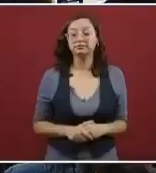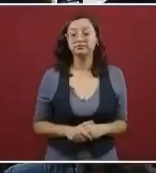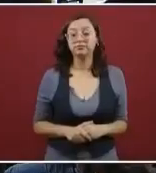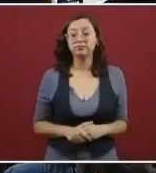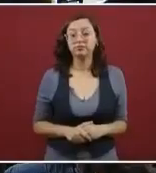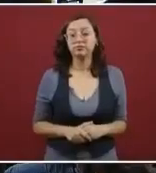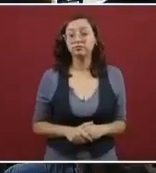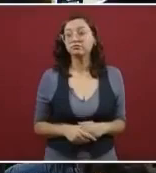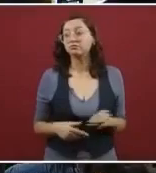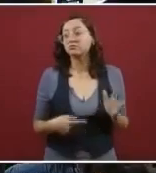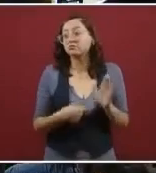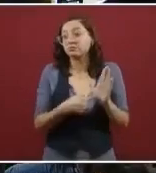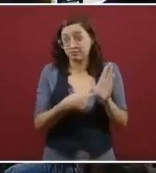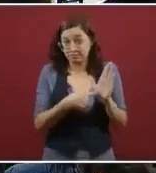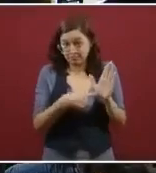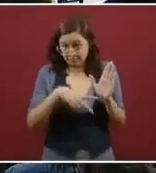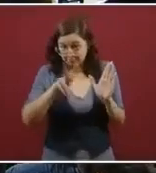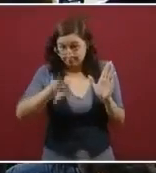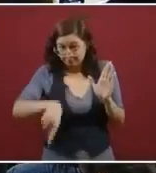Y miren cómo nos dejaron.